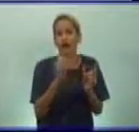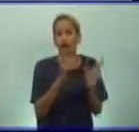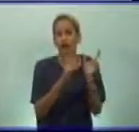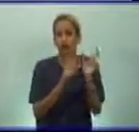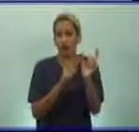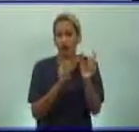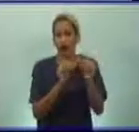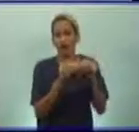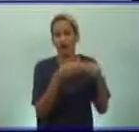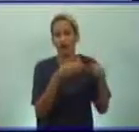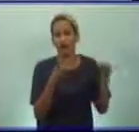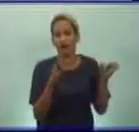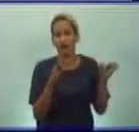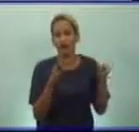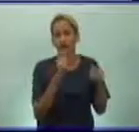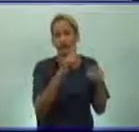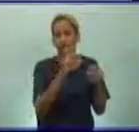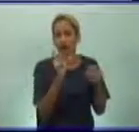cerrada.